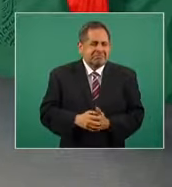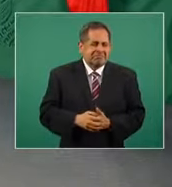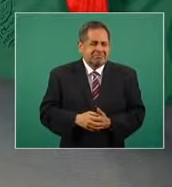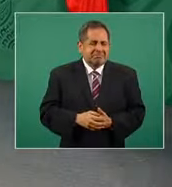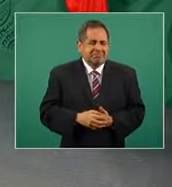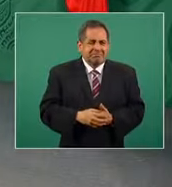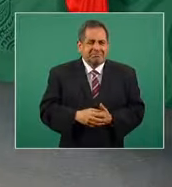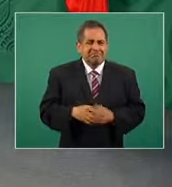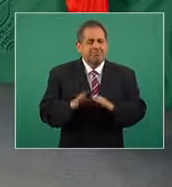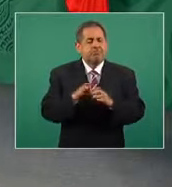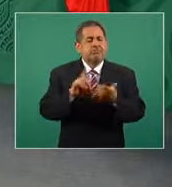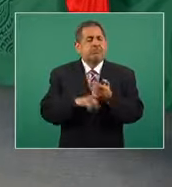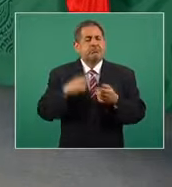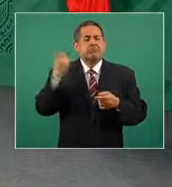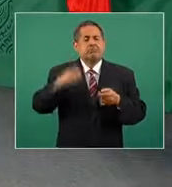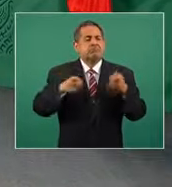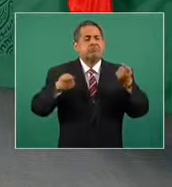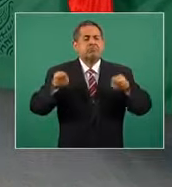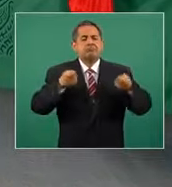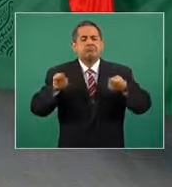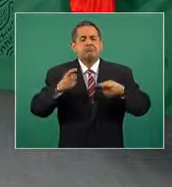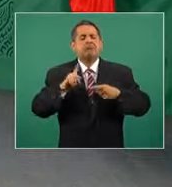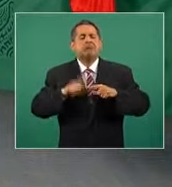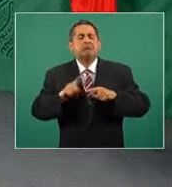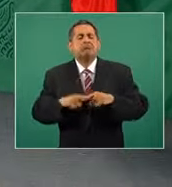Entonces, ¿quiénes mandaban?